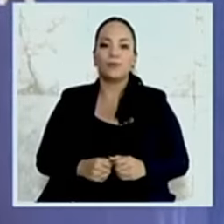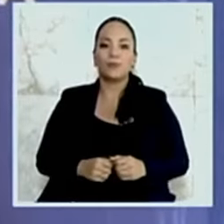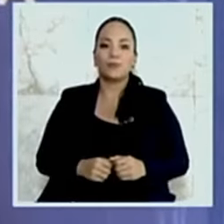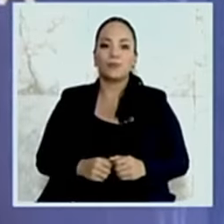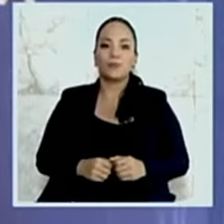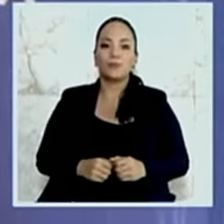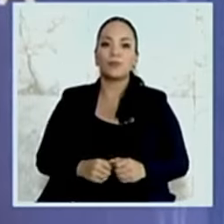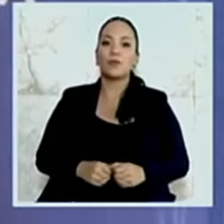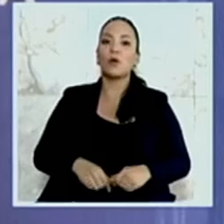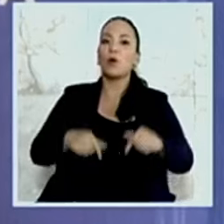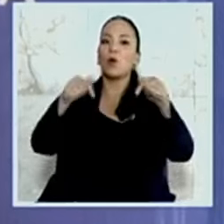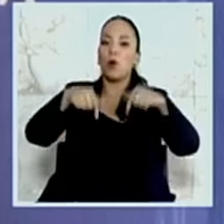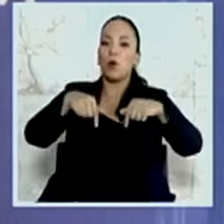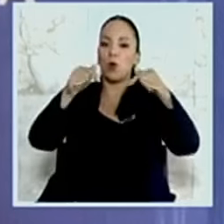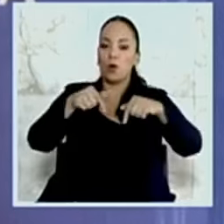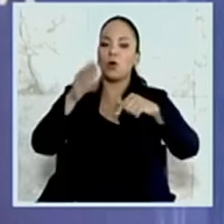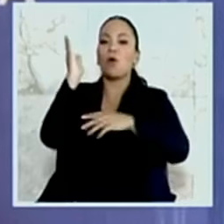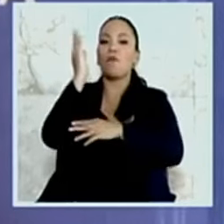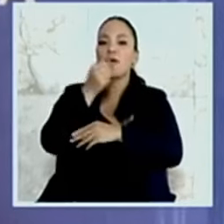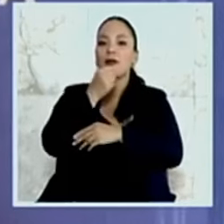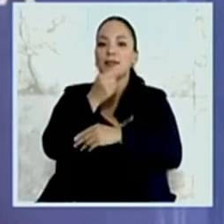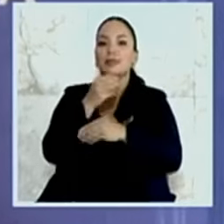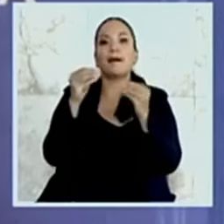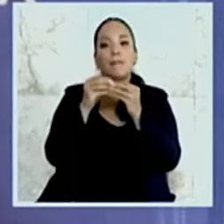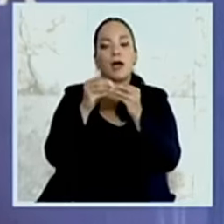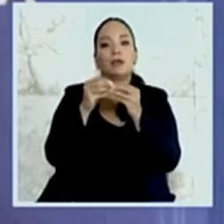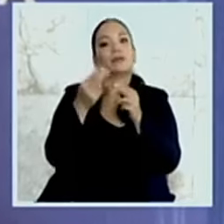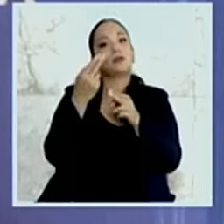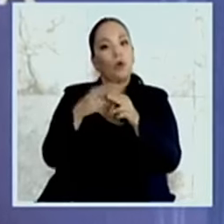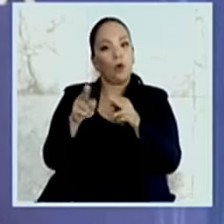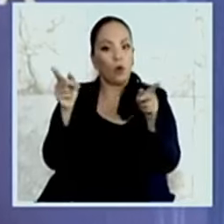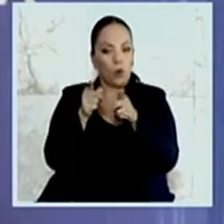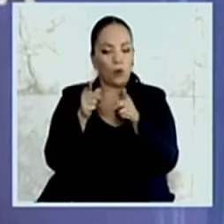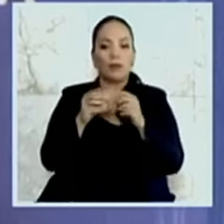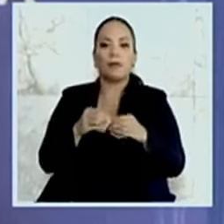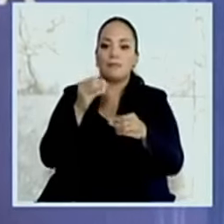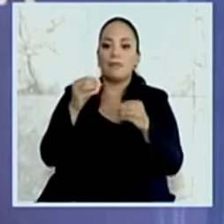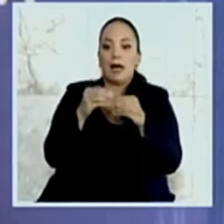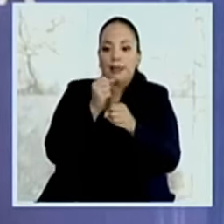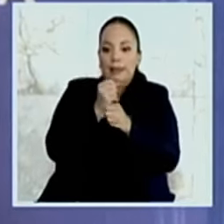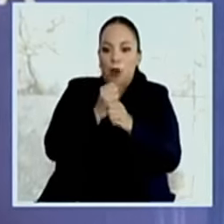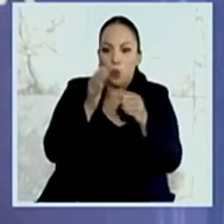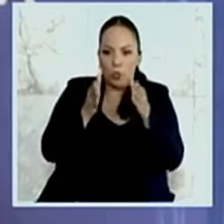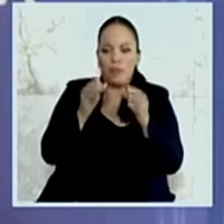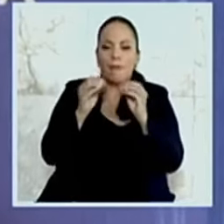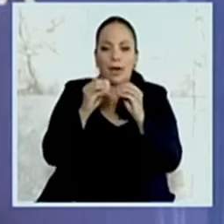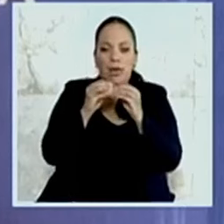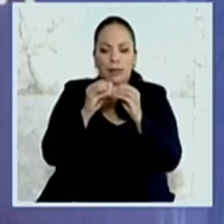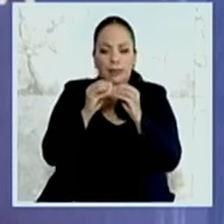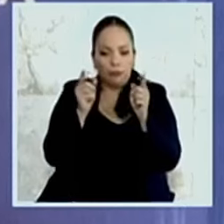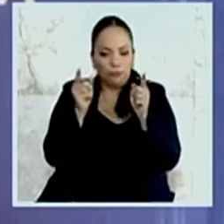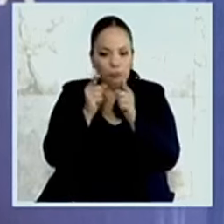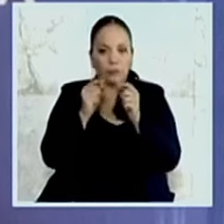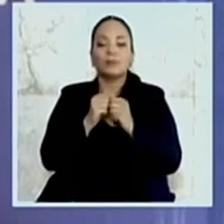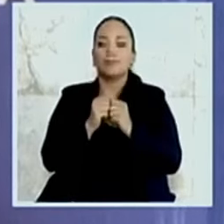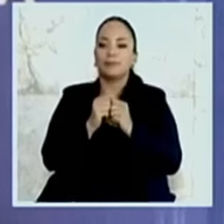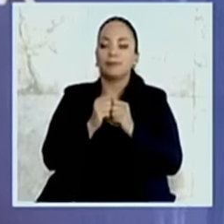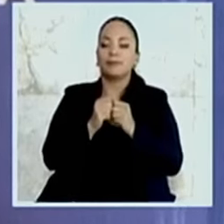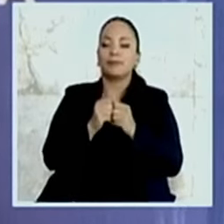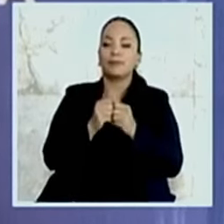Hoy queremos hacer una conferencia de prensa más corta, más ejecutiva y al punto, así es que ¿por qué no